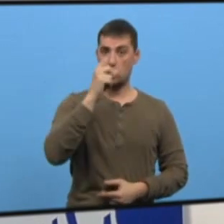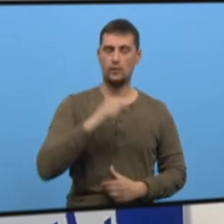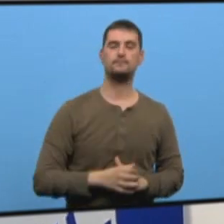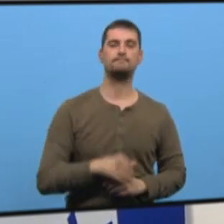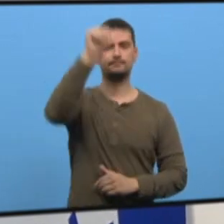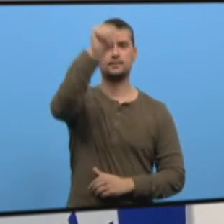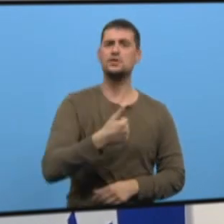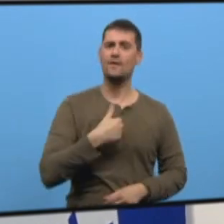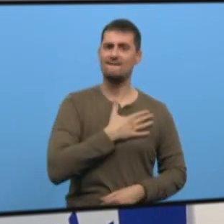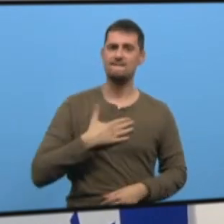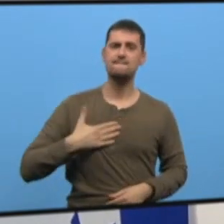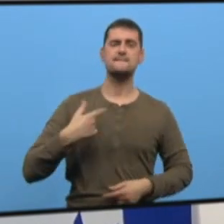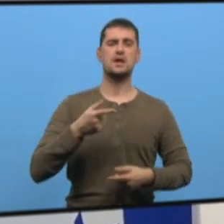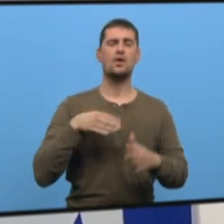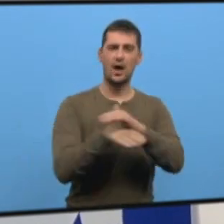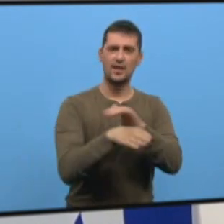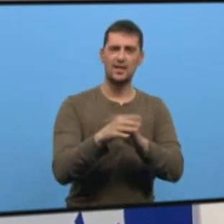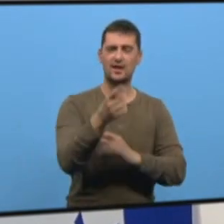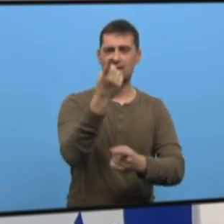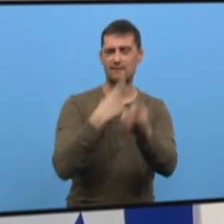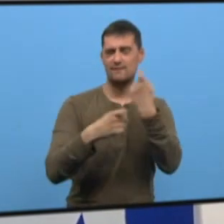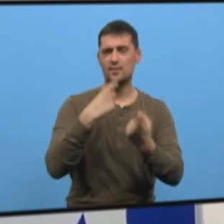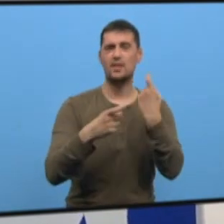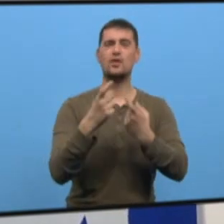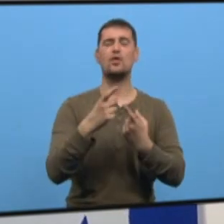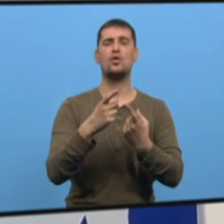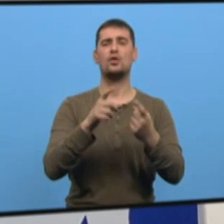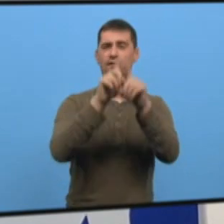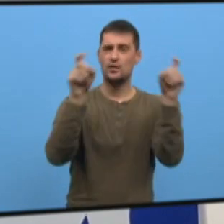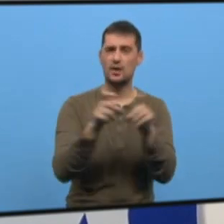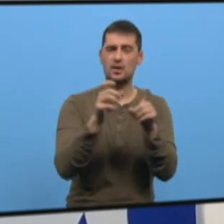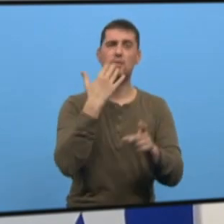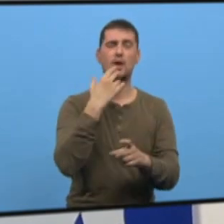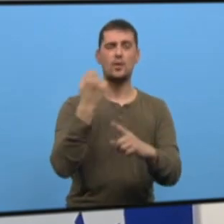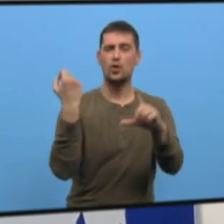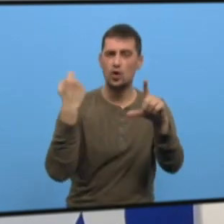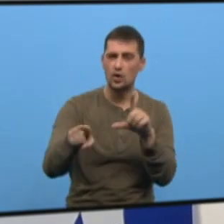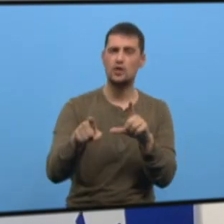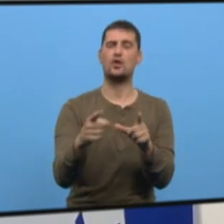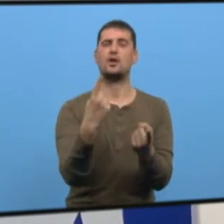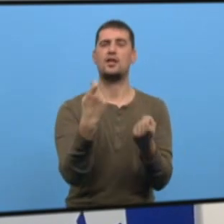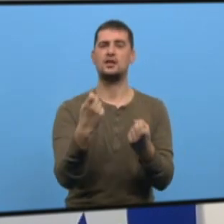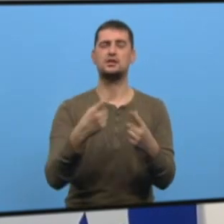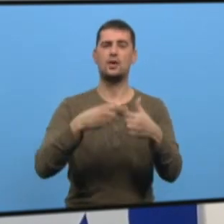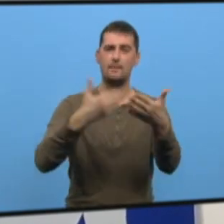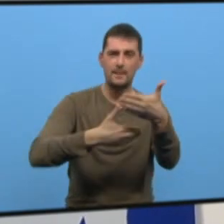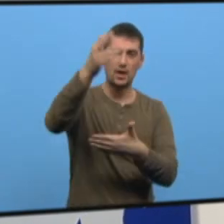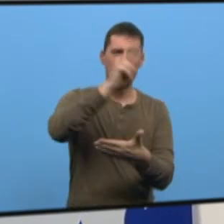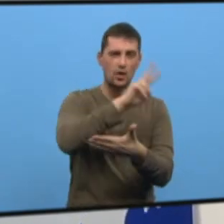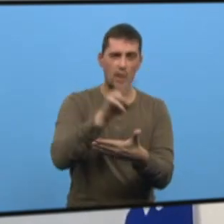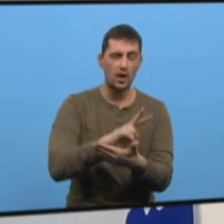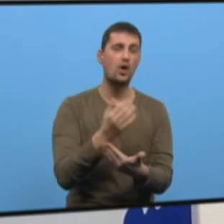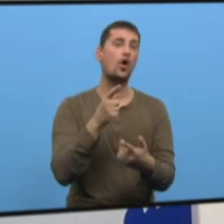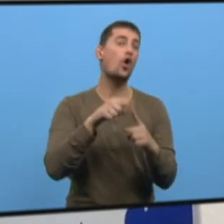único recurso queo para acceder tanto a información como por siero mandar correos como siero a prensa como siero